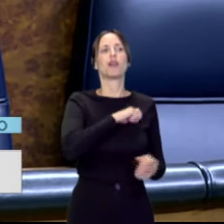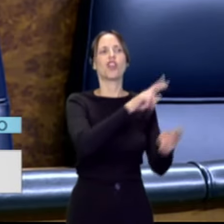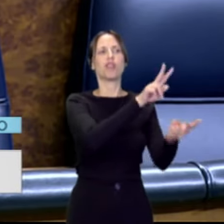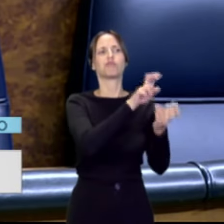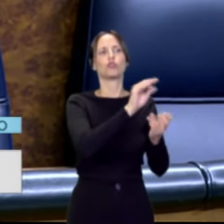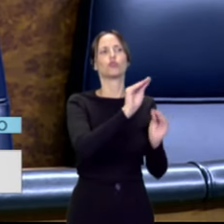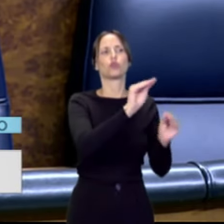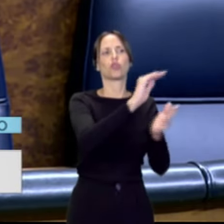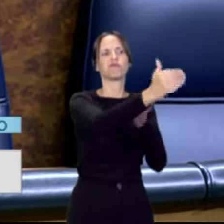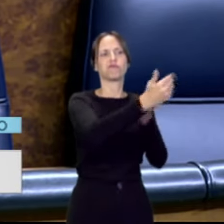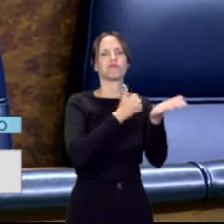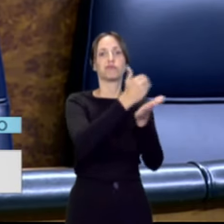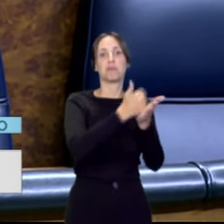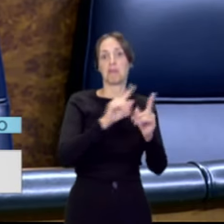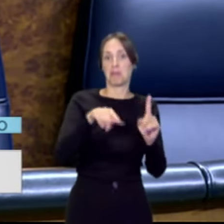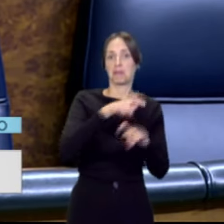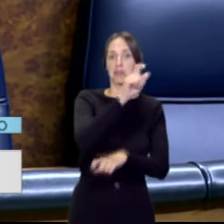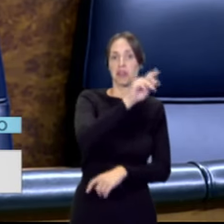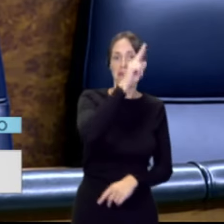madrileños?